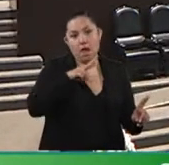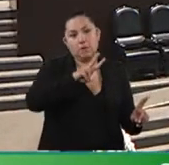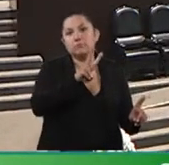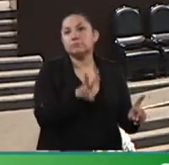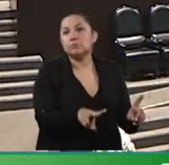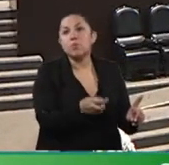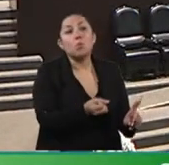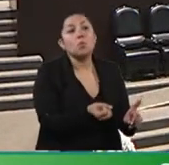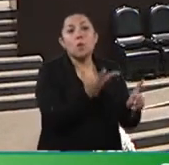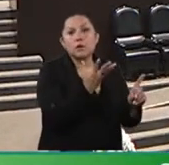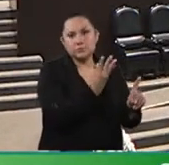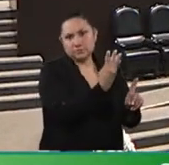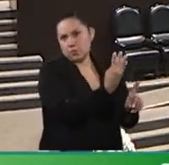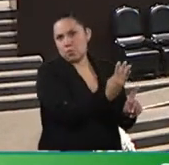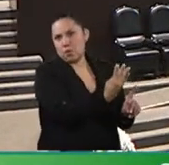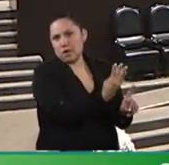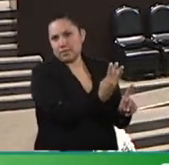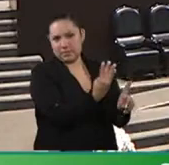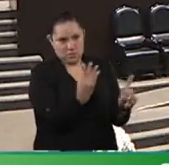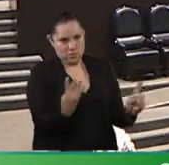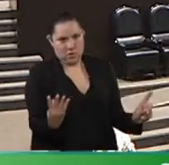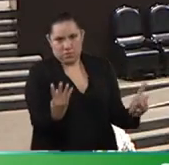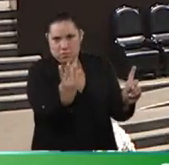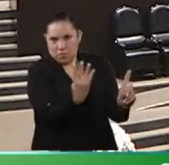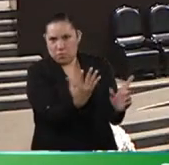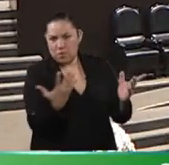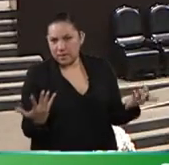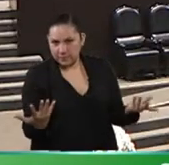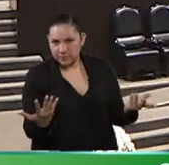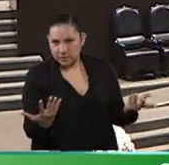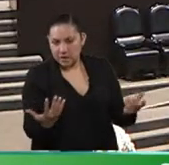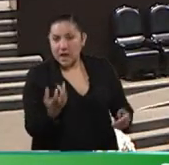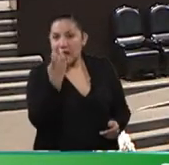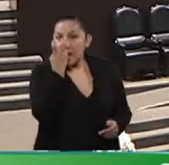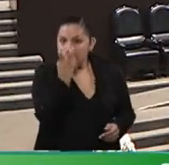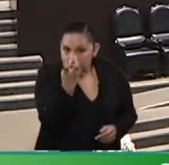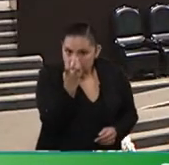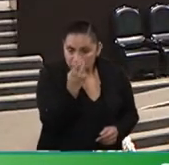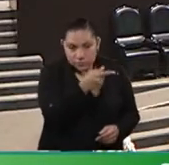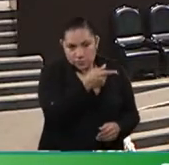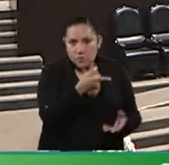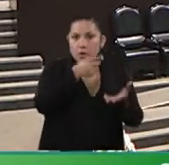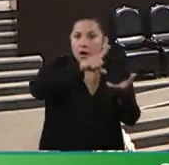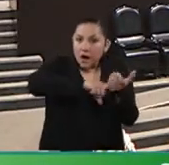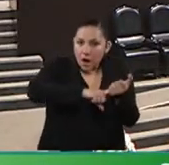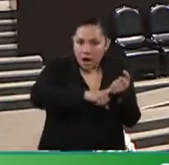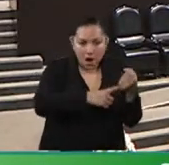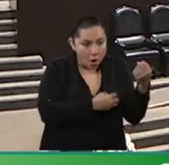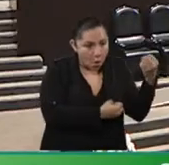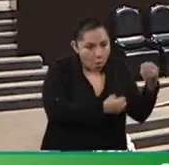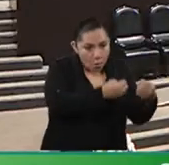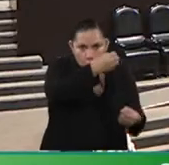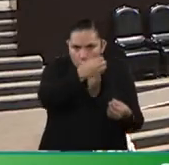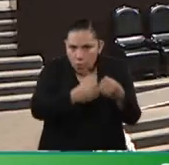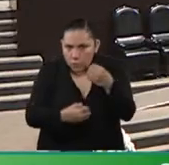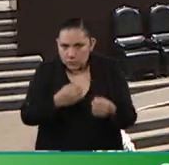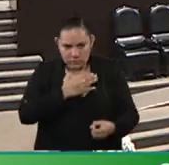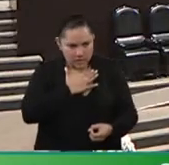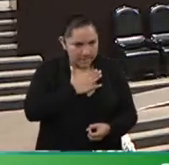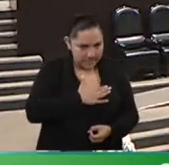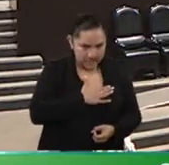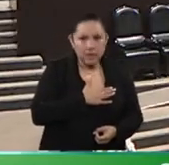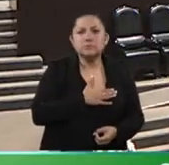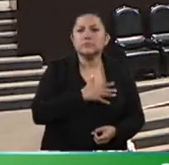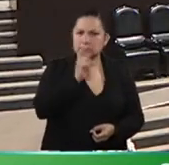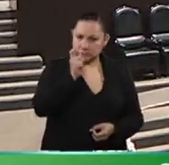la justicia es un tema estructural del estado y siendo este un tema fundamental